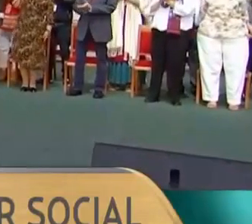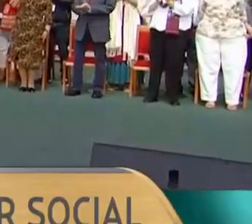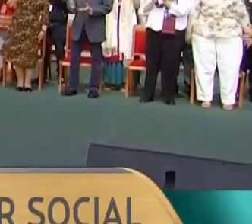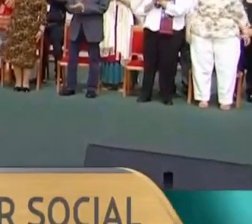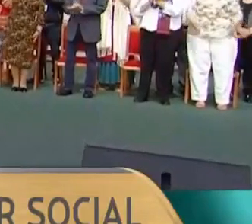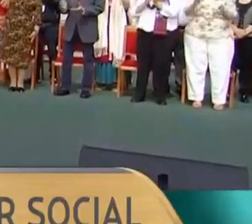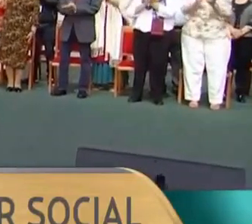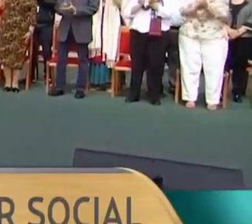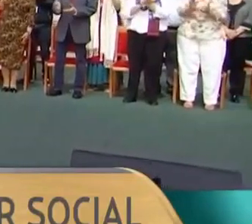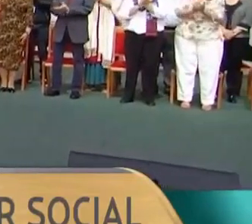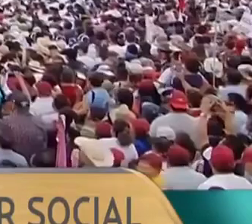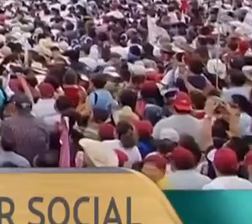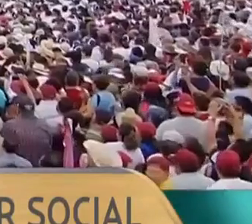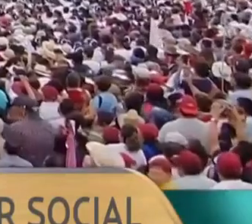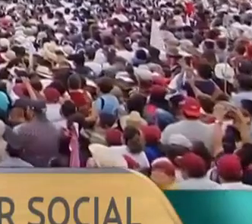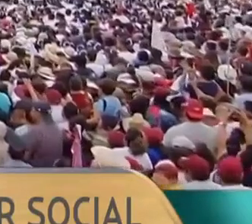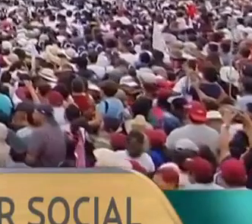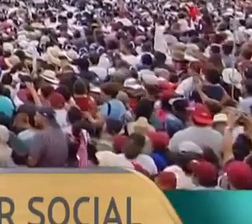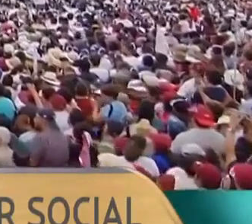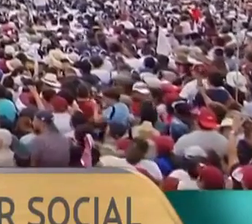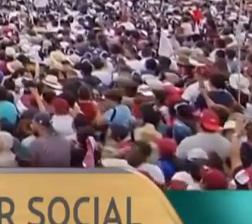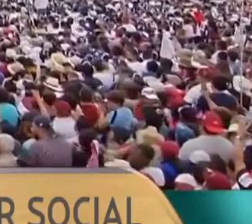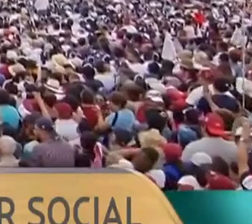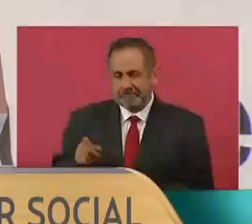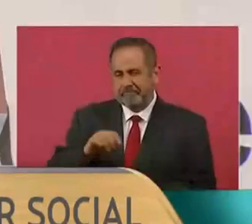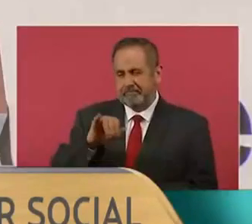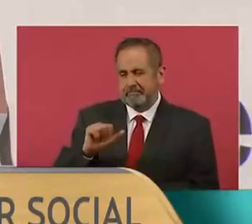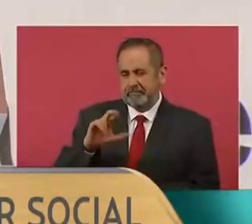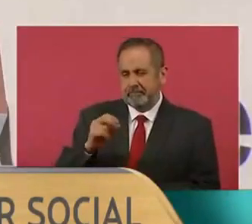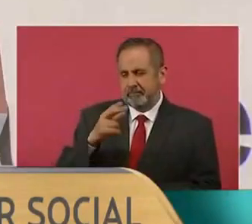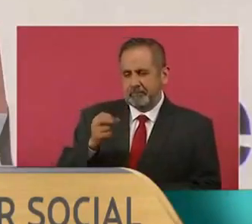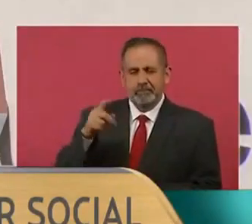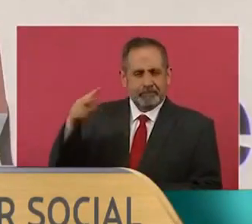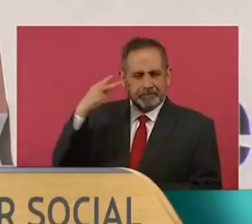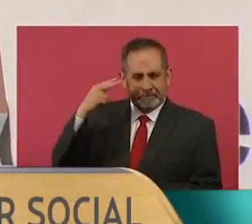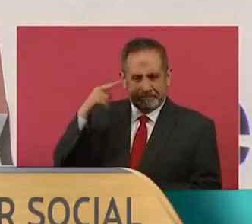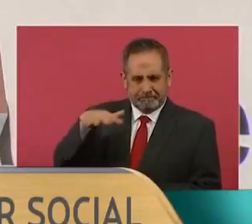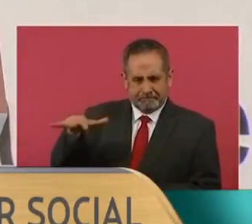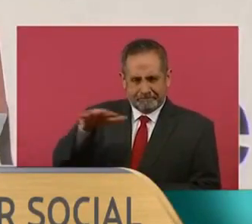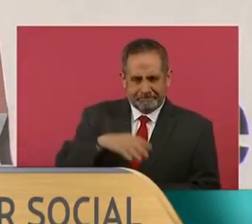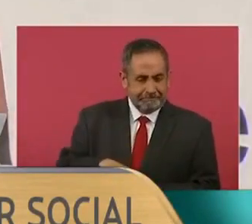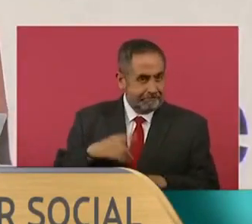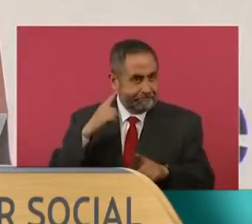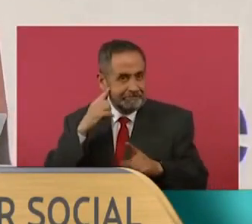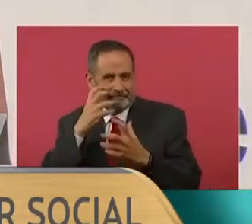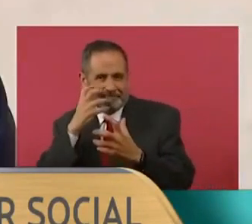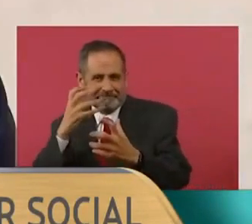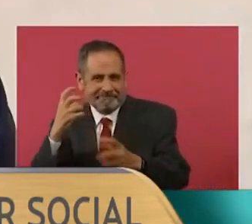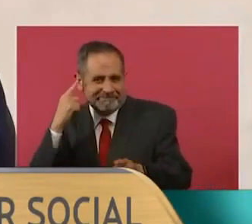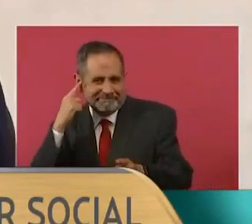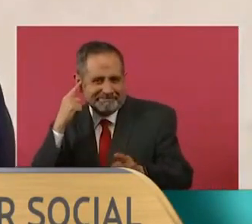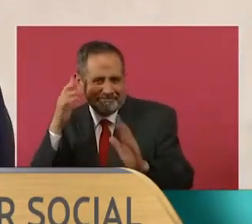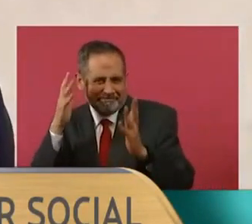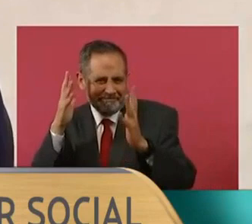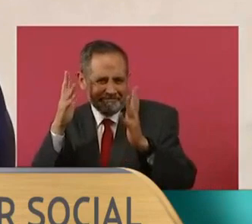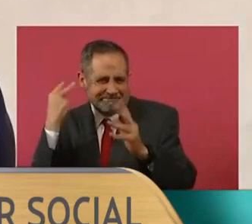la seguridad, la economía, la salud, la educación y el bienestar social. En este último renglón, el presidente resaltó que desde su